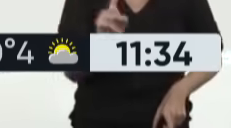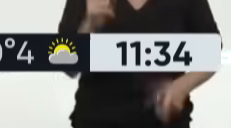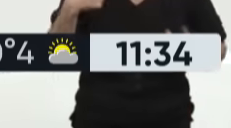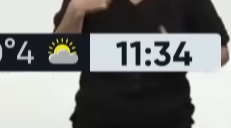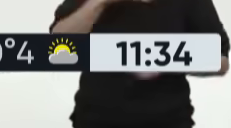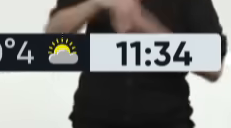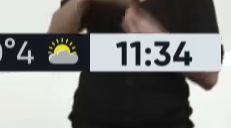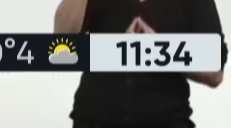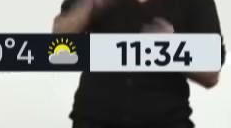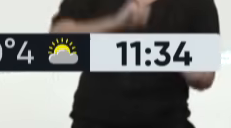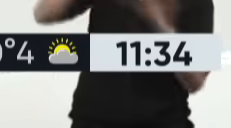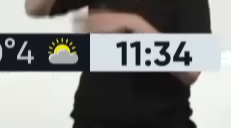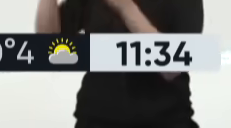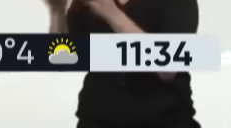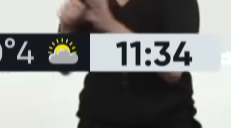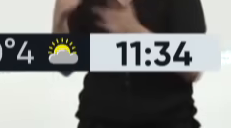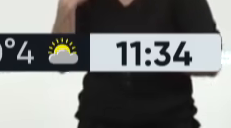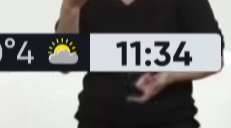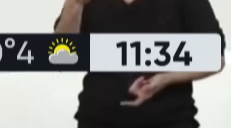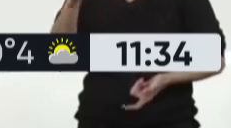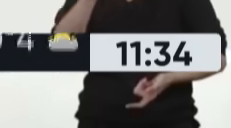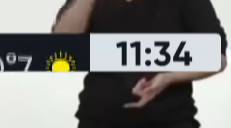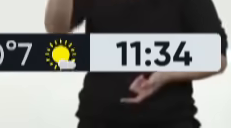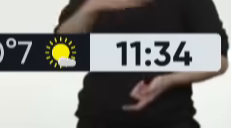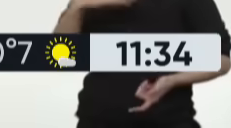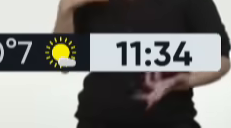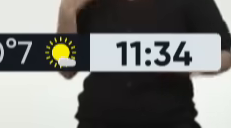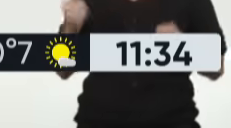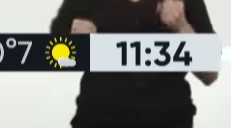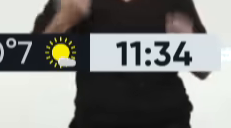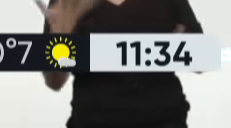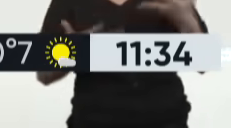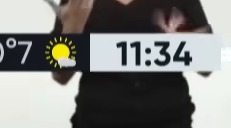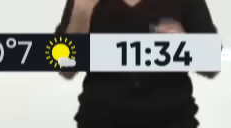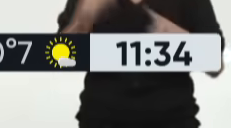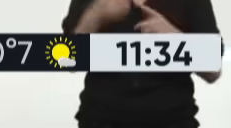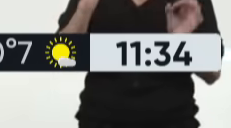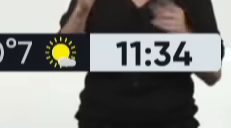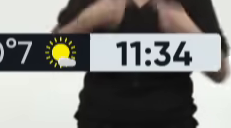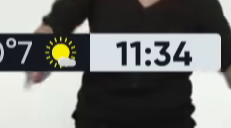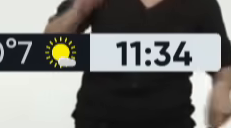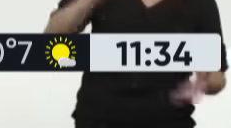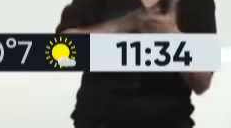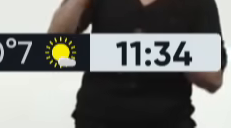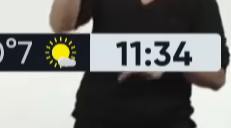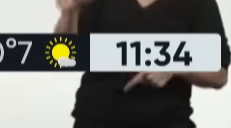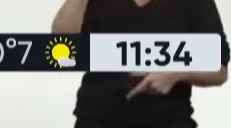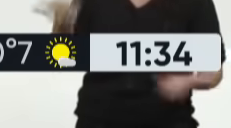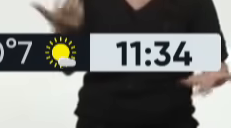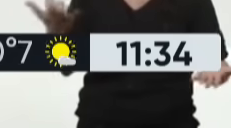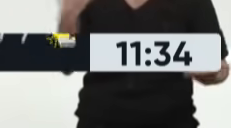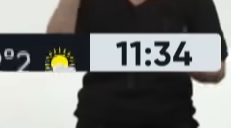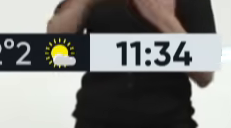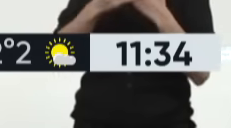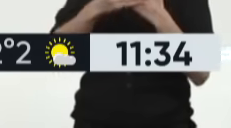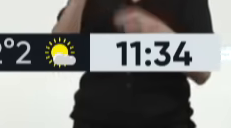nada, que está desesperada por la situación de su hijo, y que la ministra de Seguridad no le